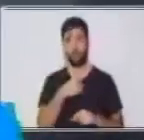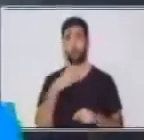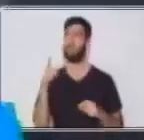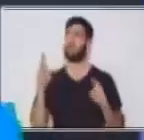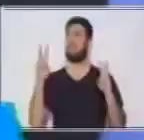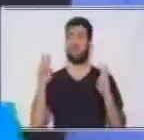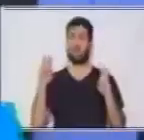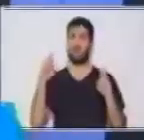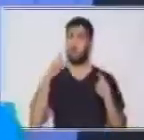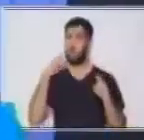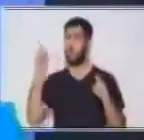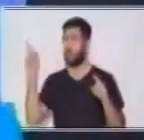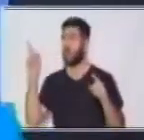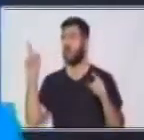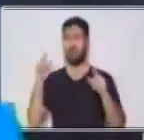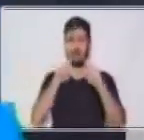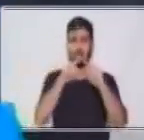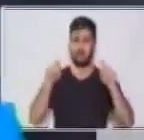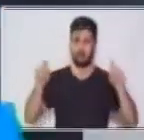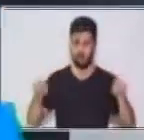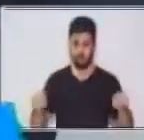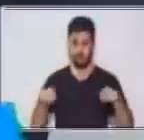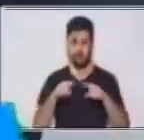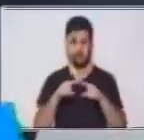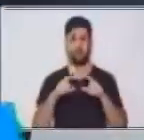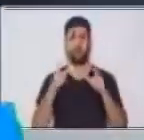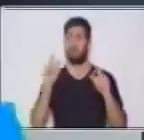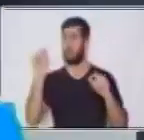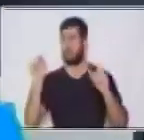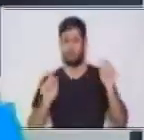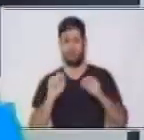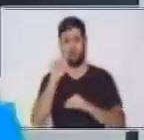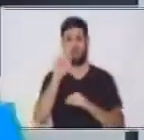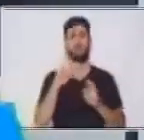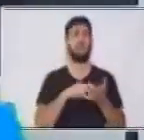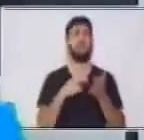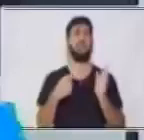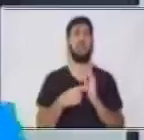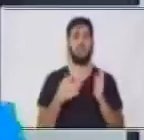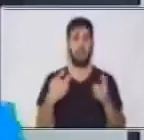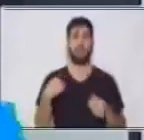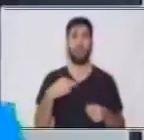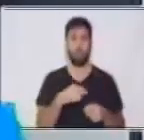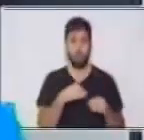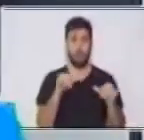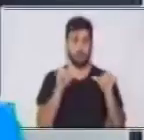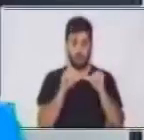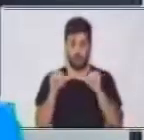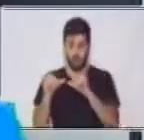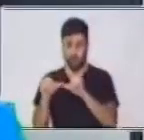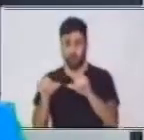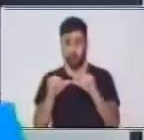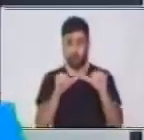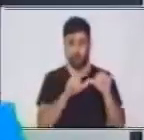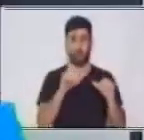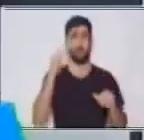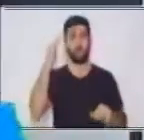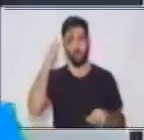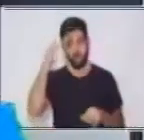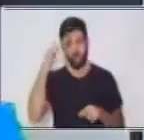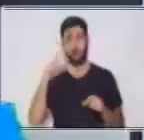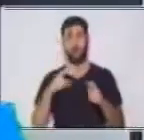polares y rectangulares, son unidades de medida que nos van a permitir a nosotros establecer los